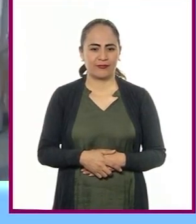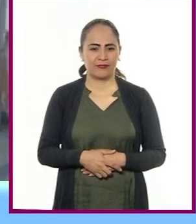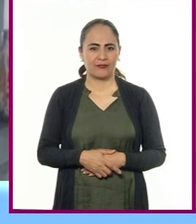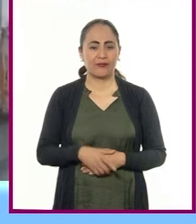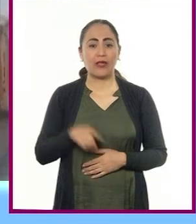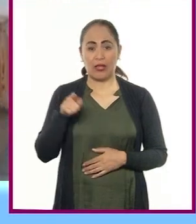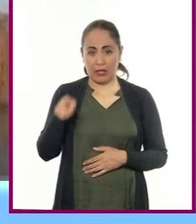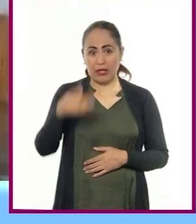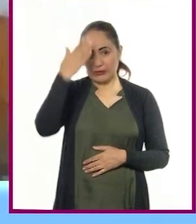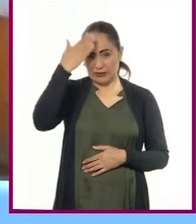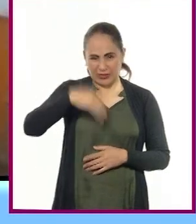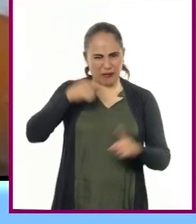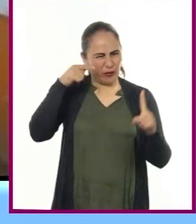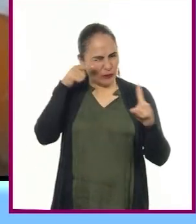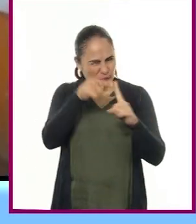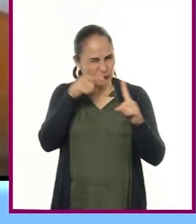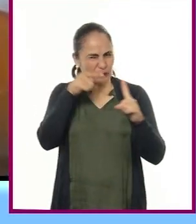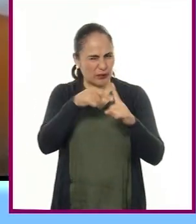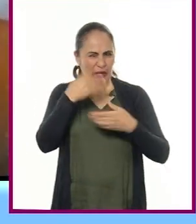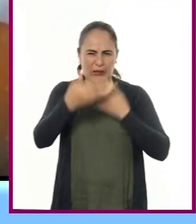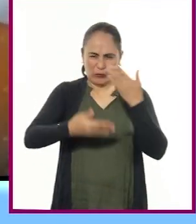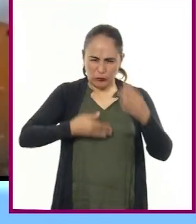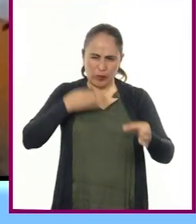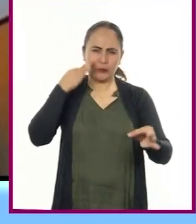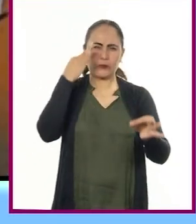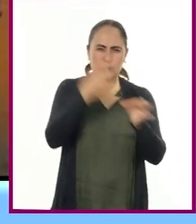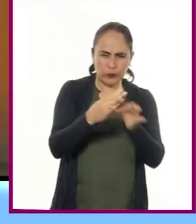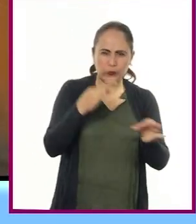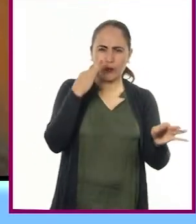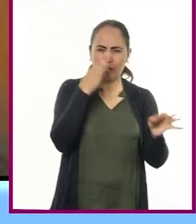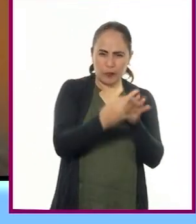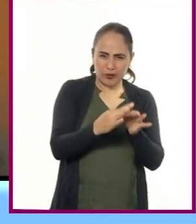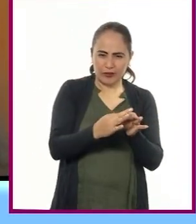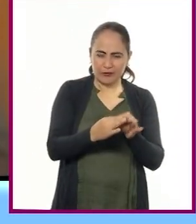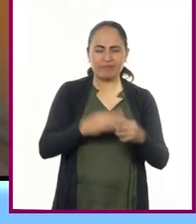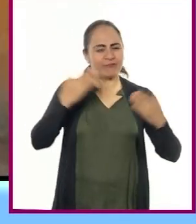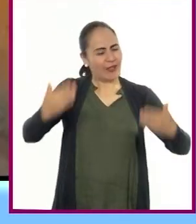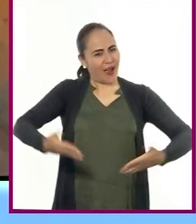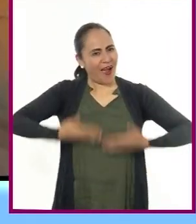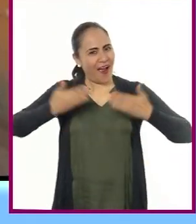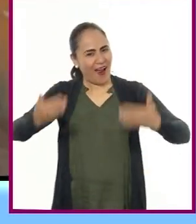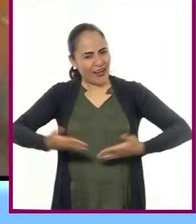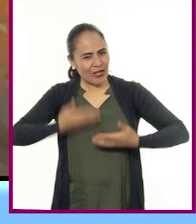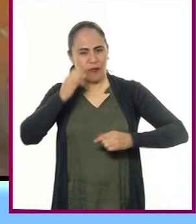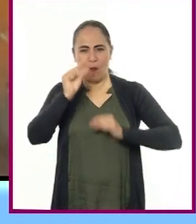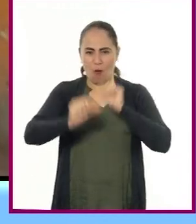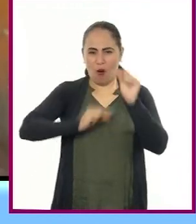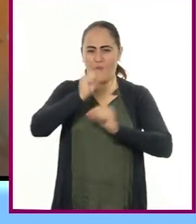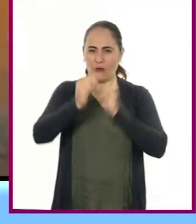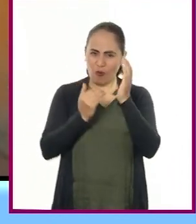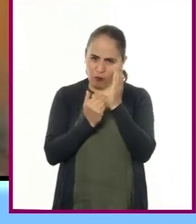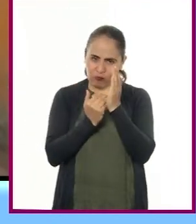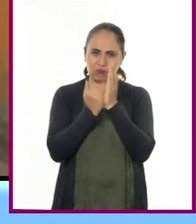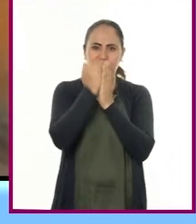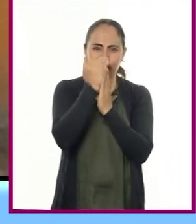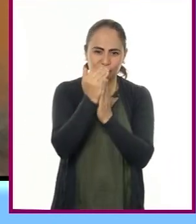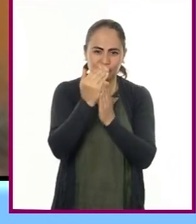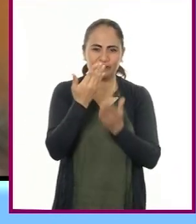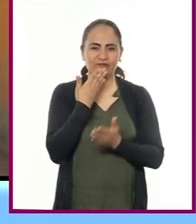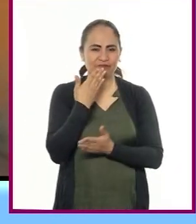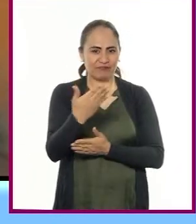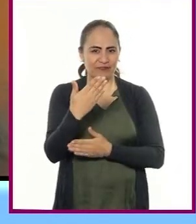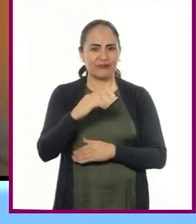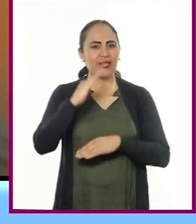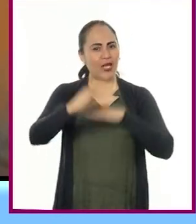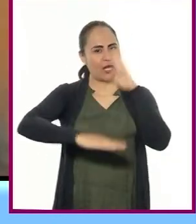Él se pone retos, que se convierten en metas, que son un estímulo y que lo ayudan a crecer y avanzar en el camino de la vida,